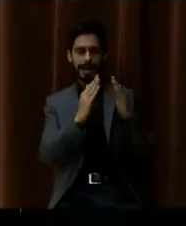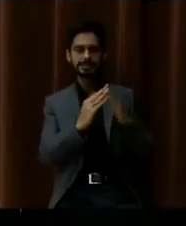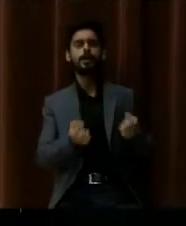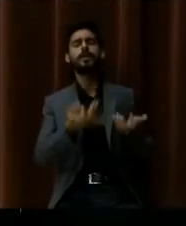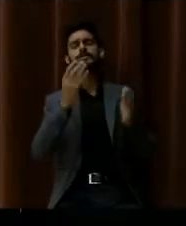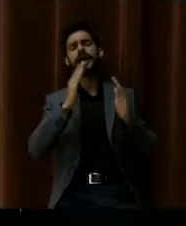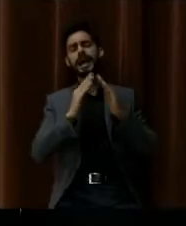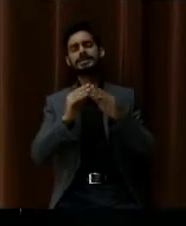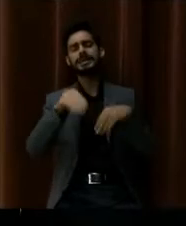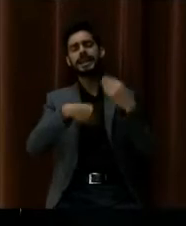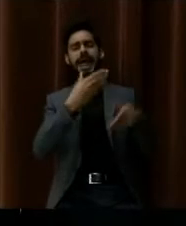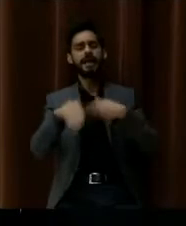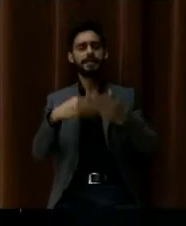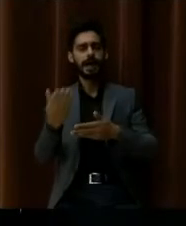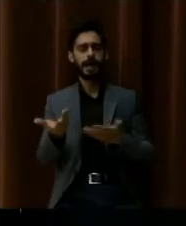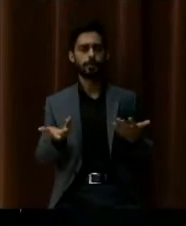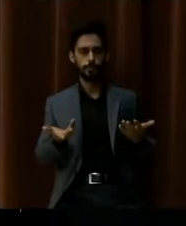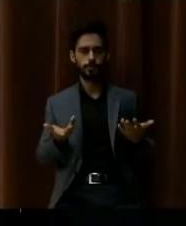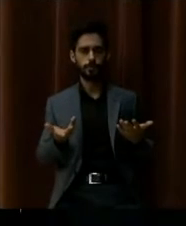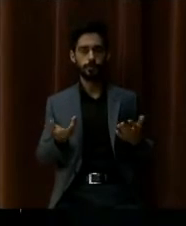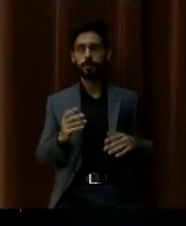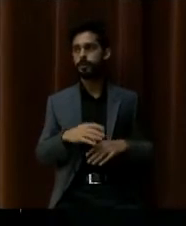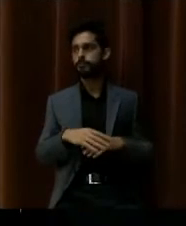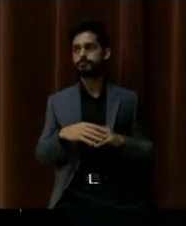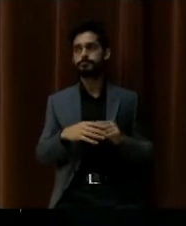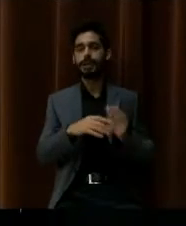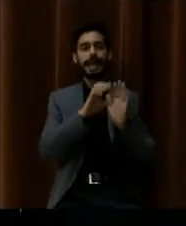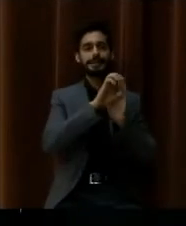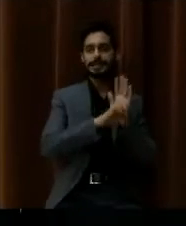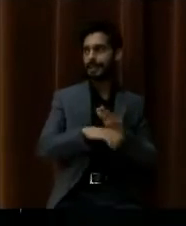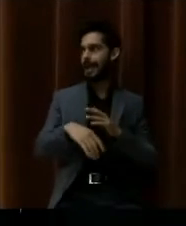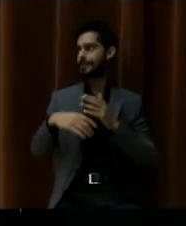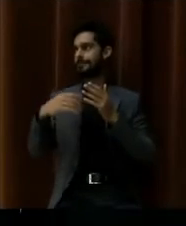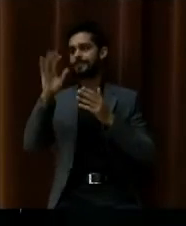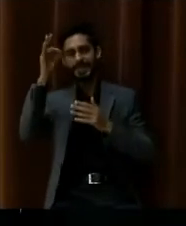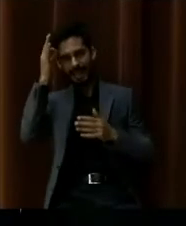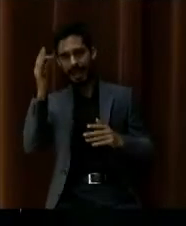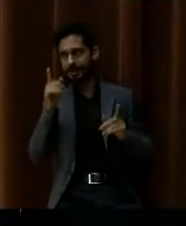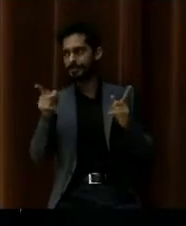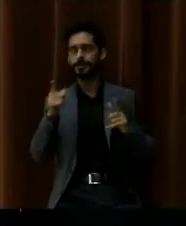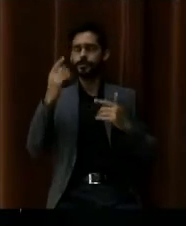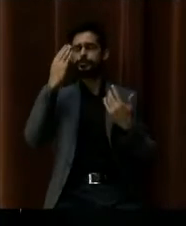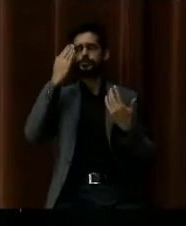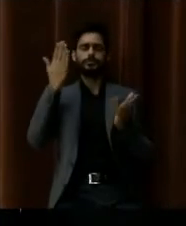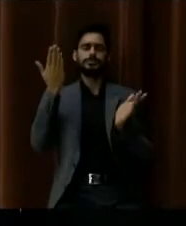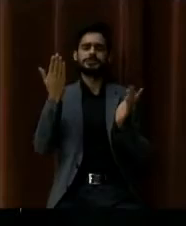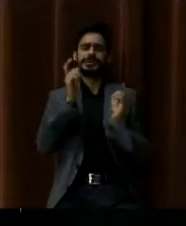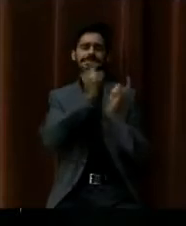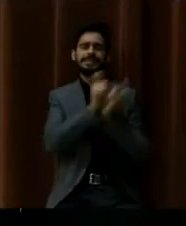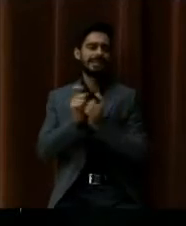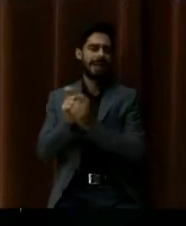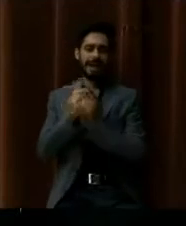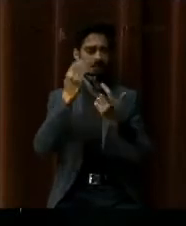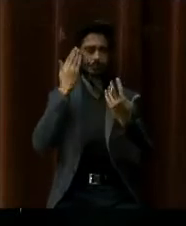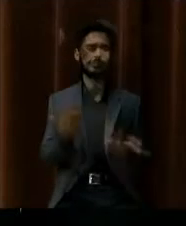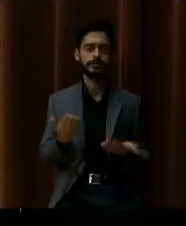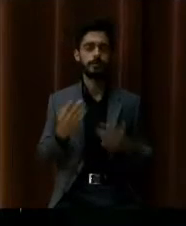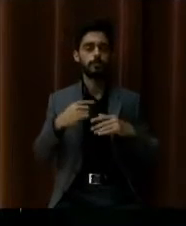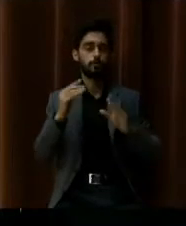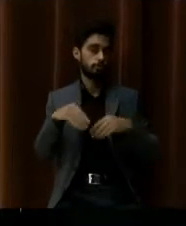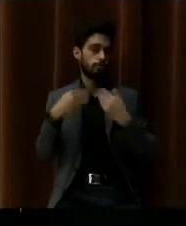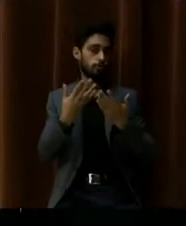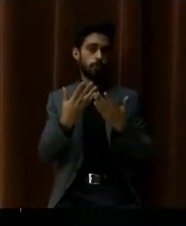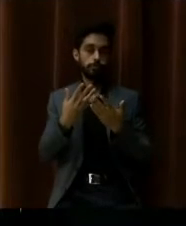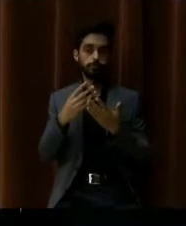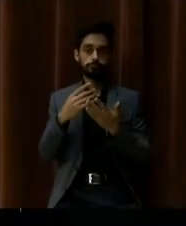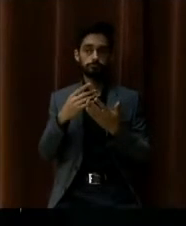diferentes agencias federales y estatales pero yo no sé en el ámbito yo solamente me limito a dar el dato que